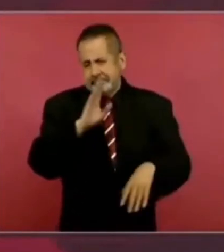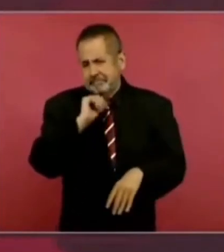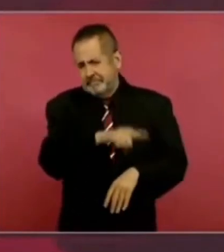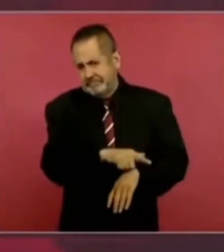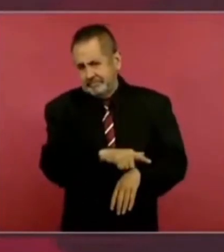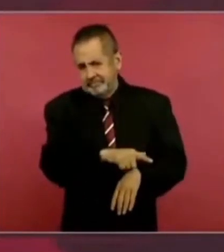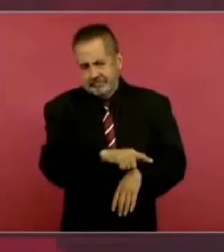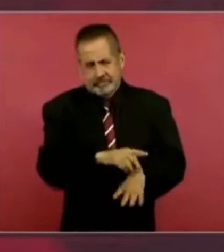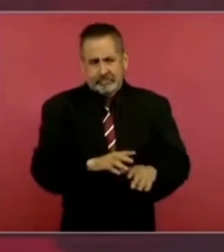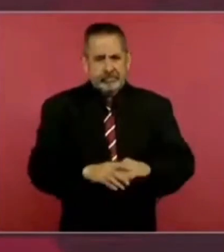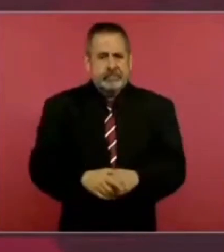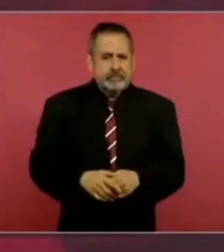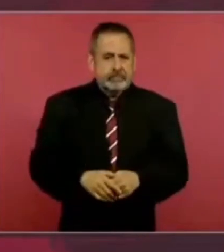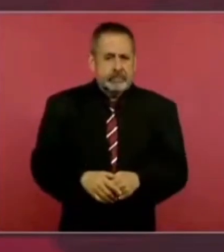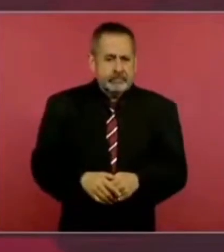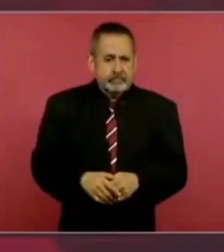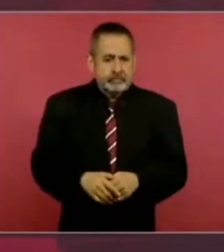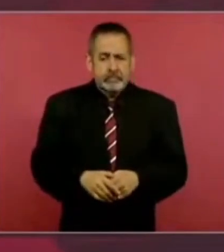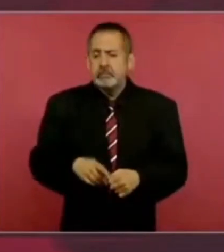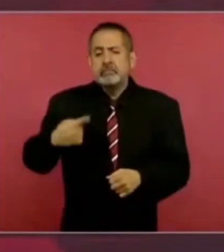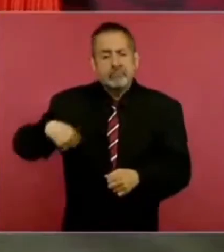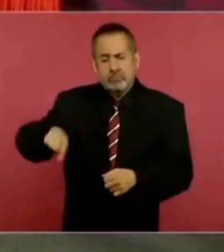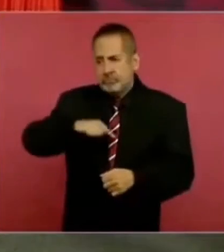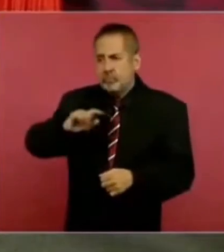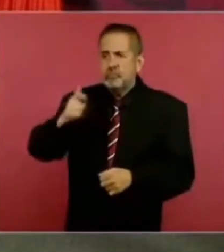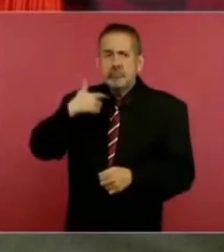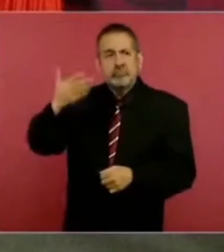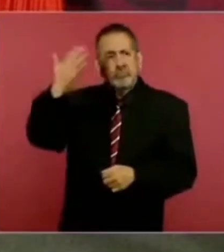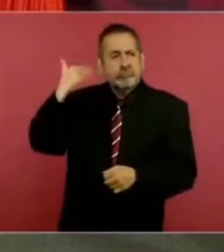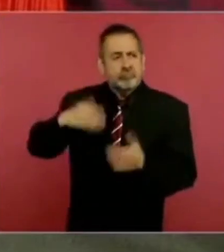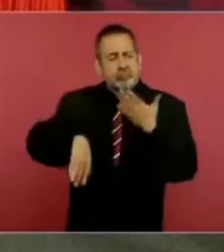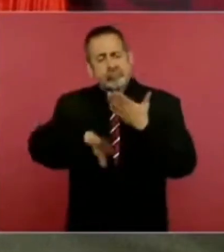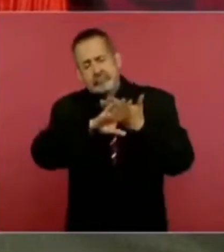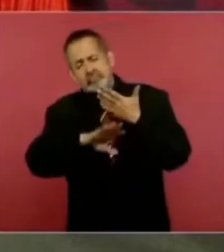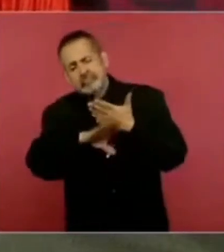Mucho daño. O sea, nosotros los hemos padecido.